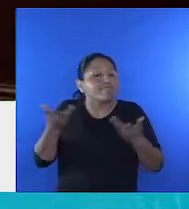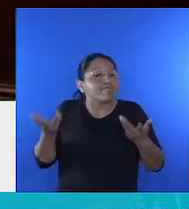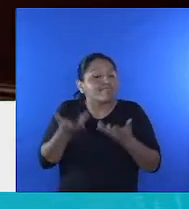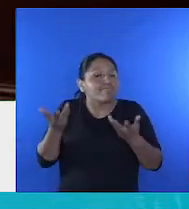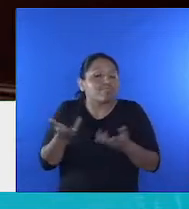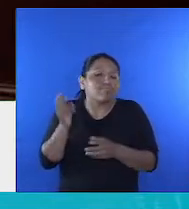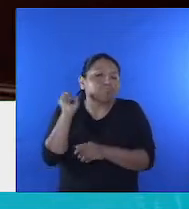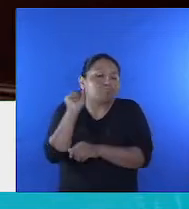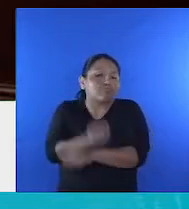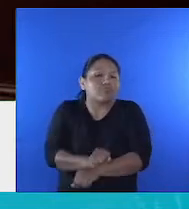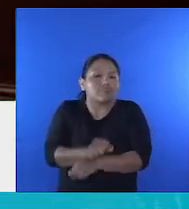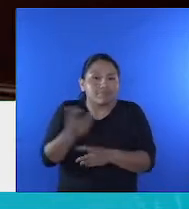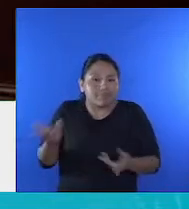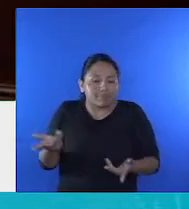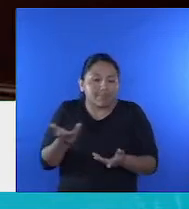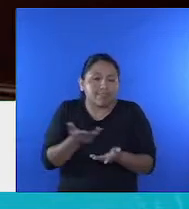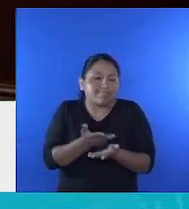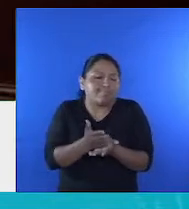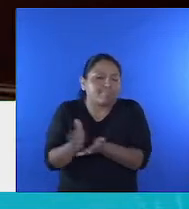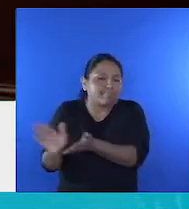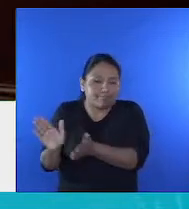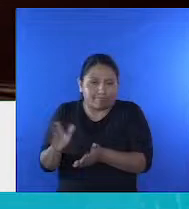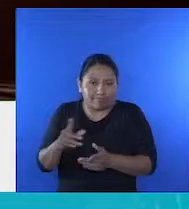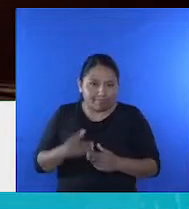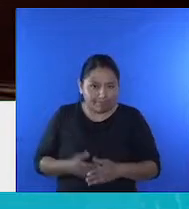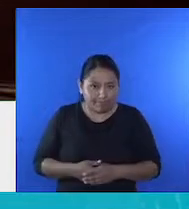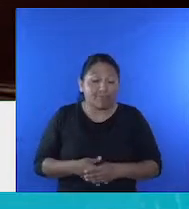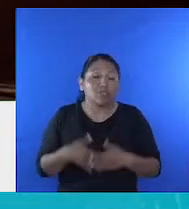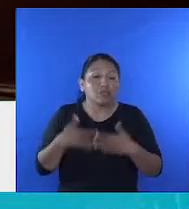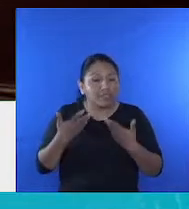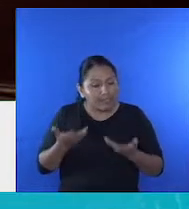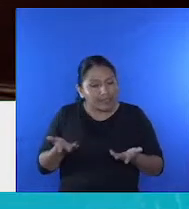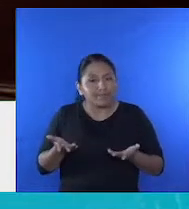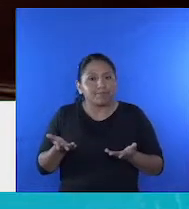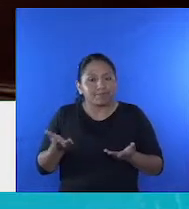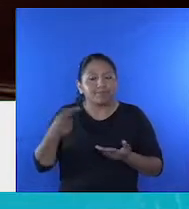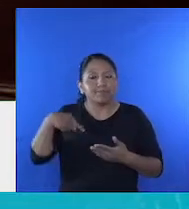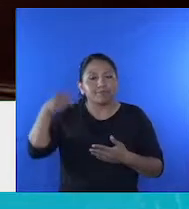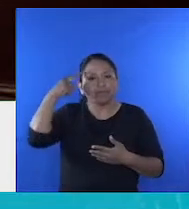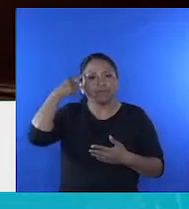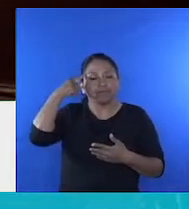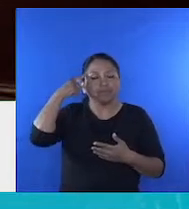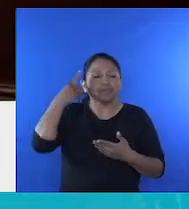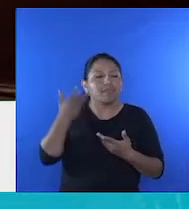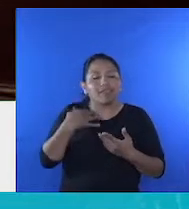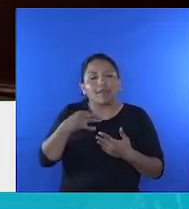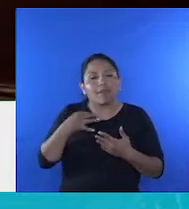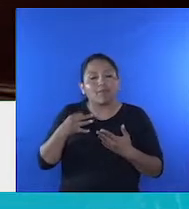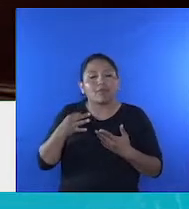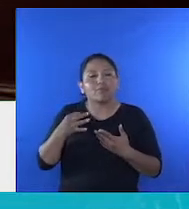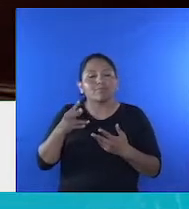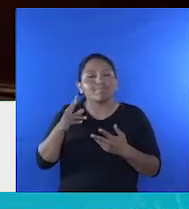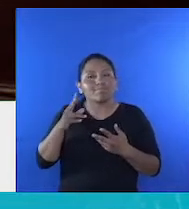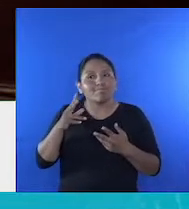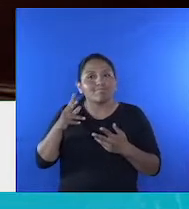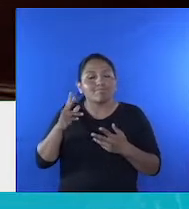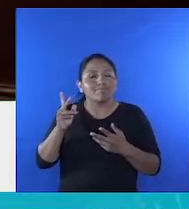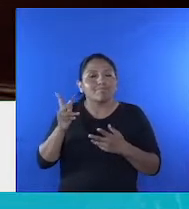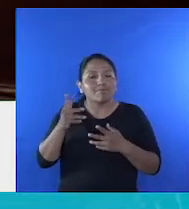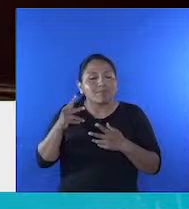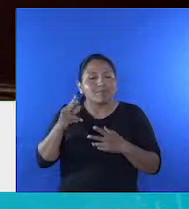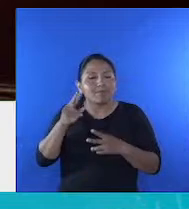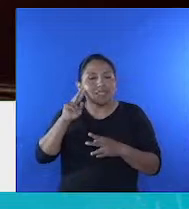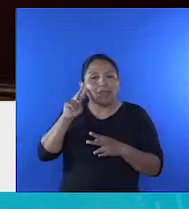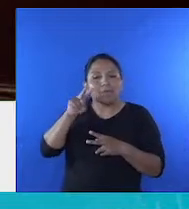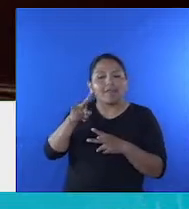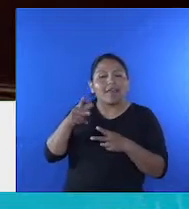son desoídos y son dejados de lado en esos reclamos. Entonces creo que hay que unificar la mirada y